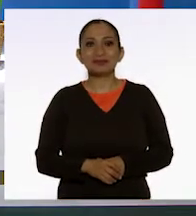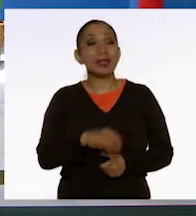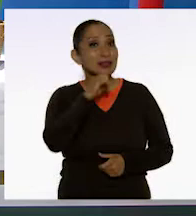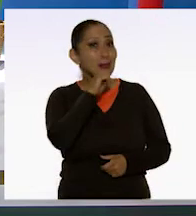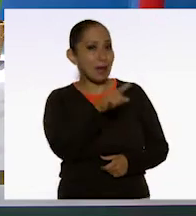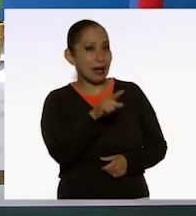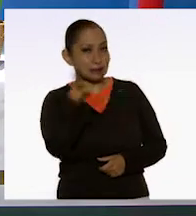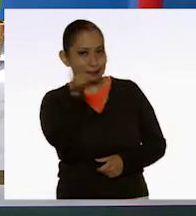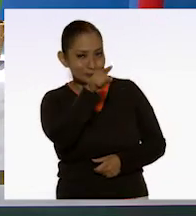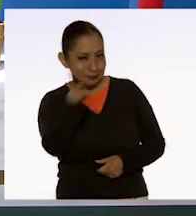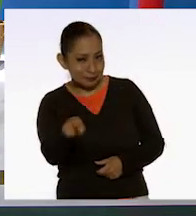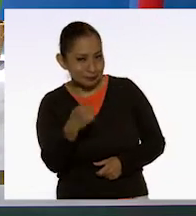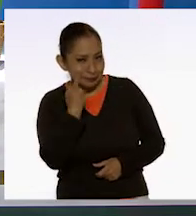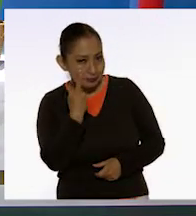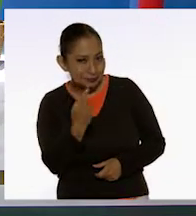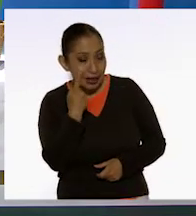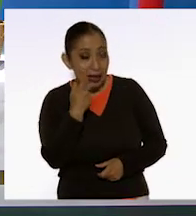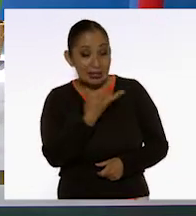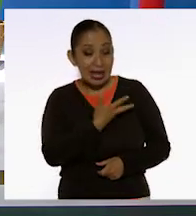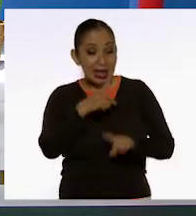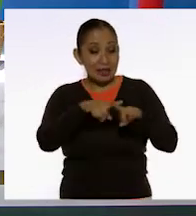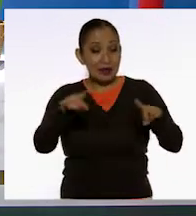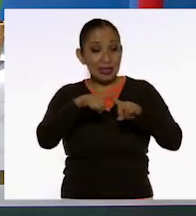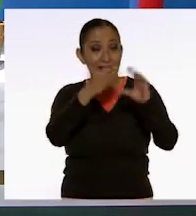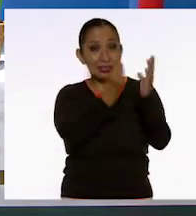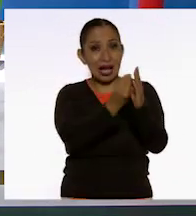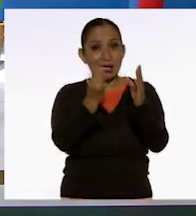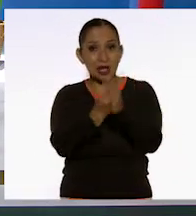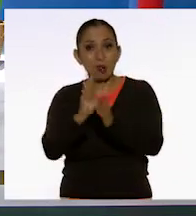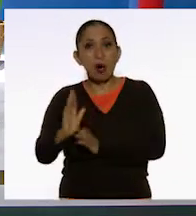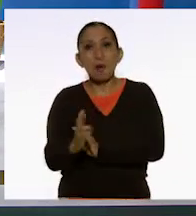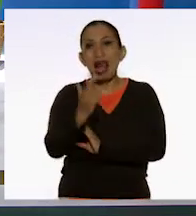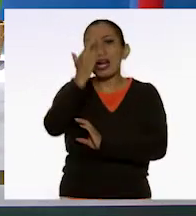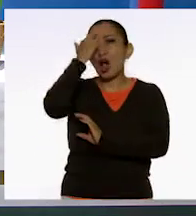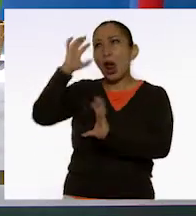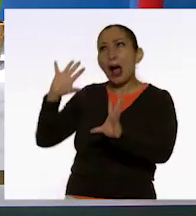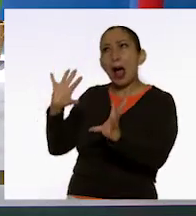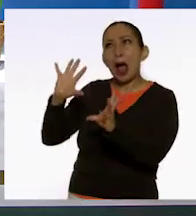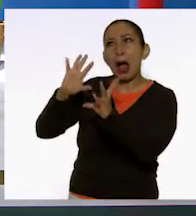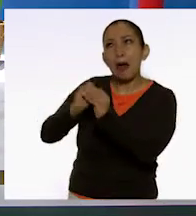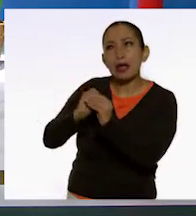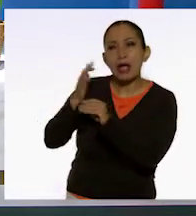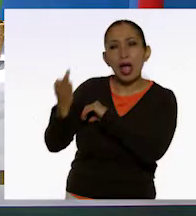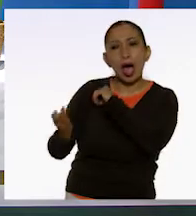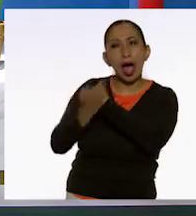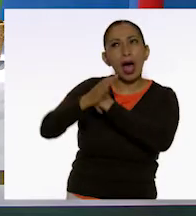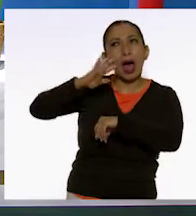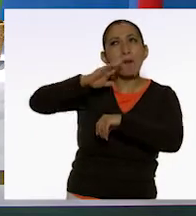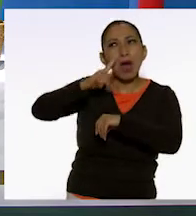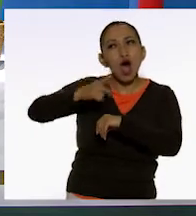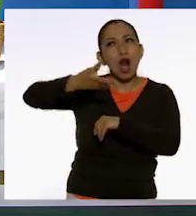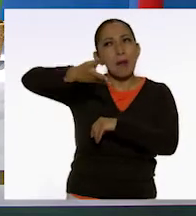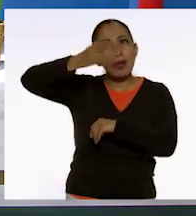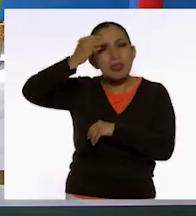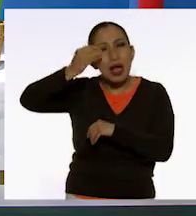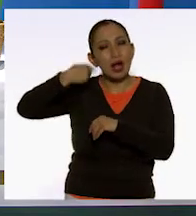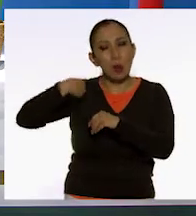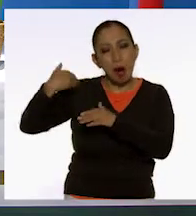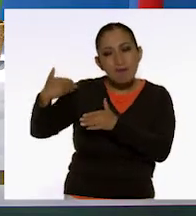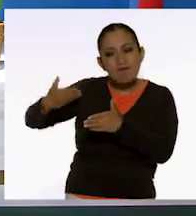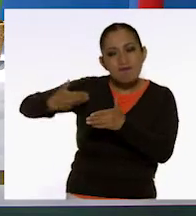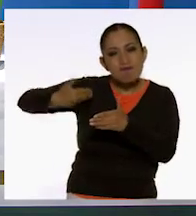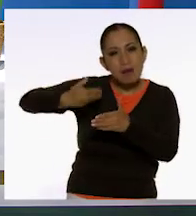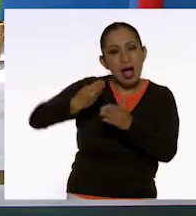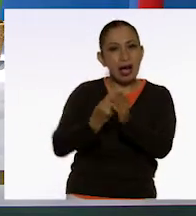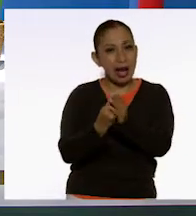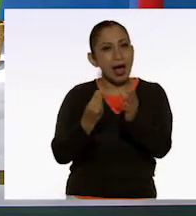Además, queridas amigas y amigos, tendrán varias sesiones de repaso para fortalecer y reafirmar lo aprendido en distintos momentos